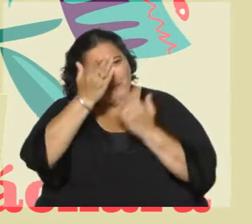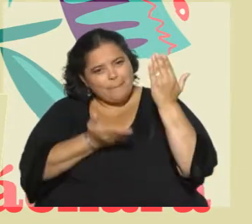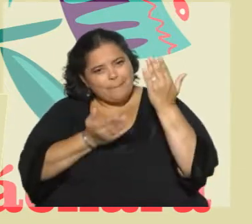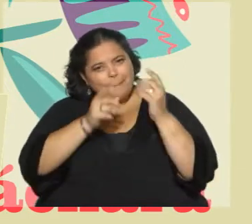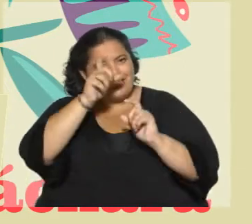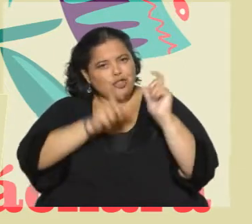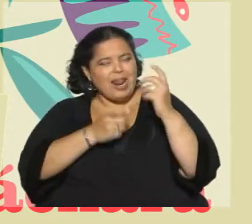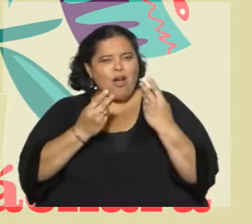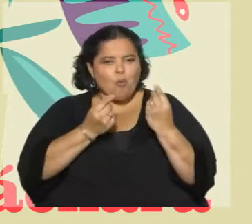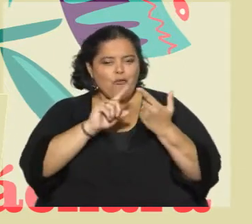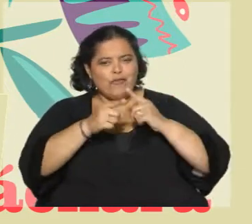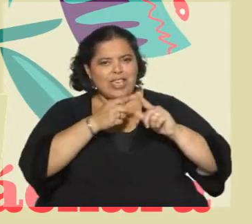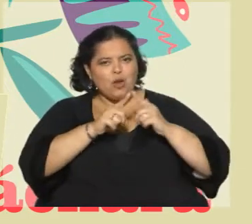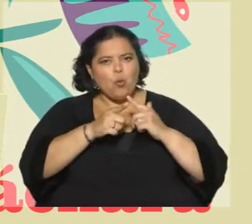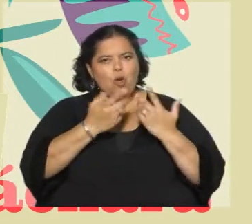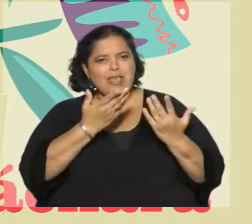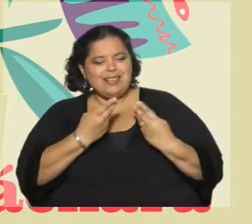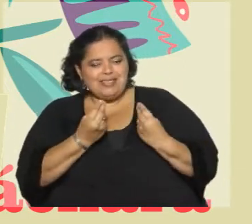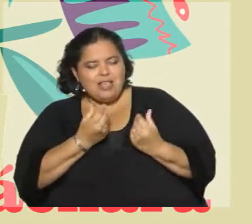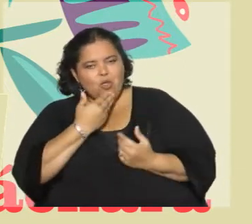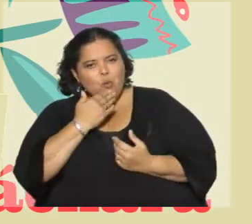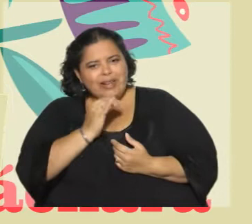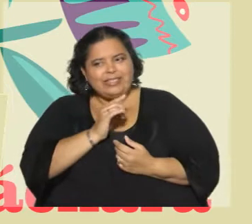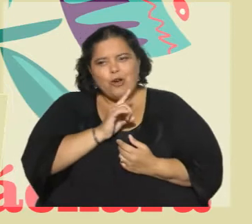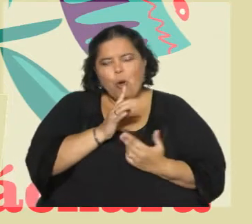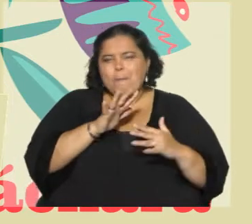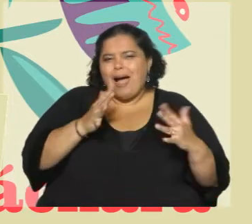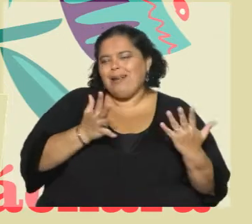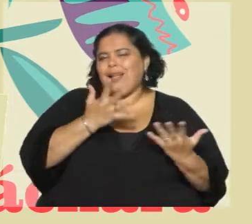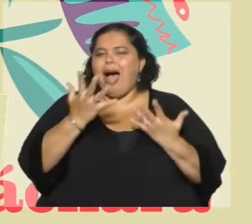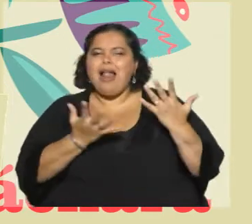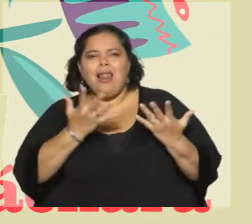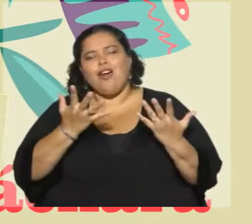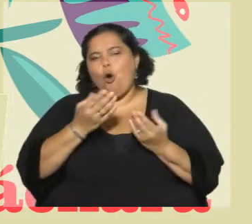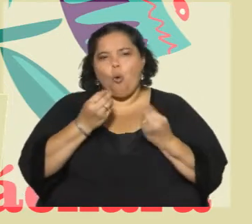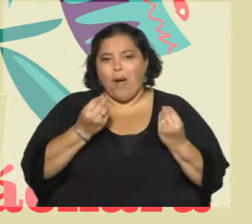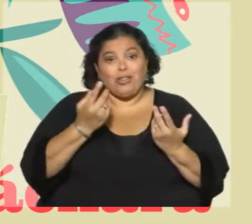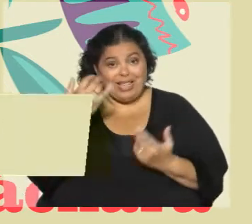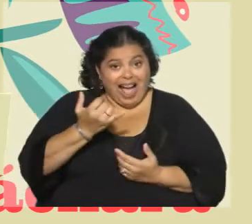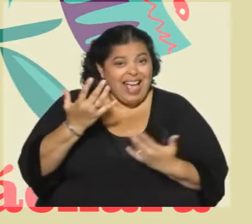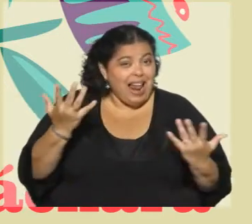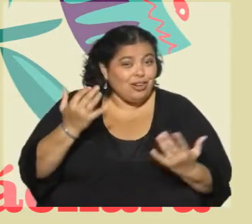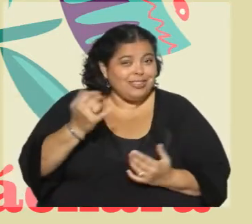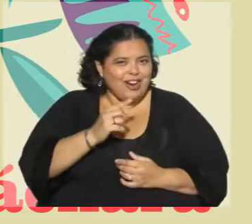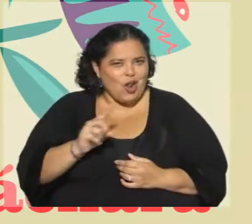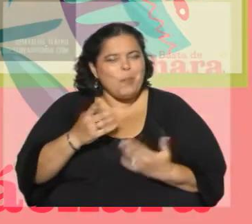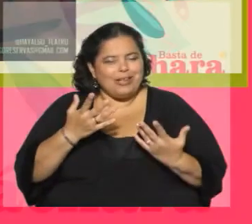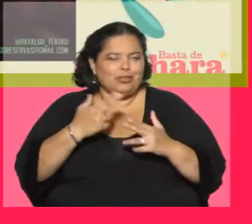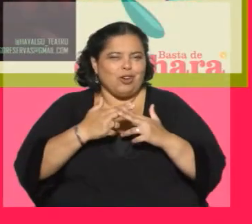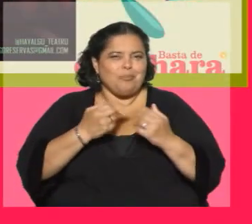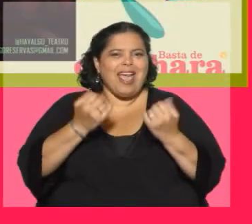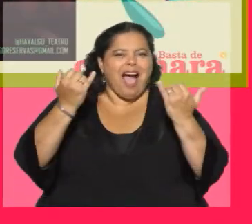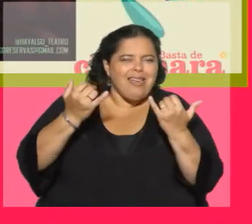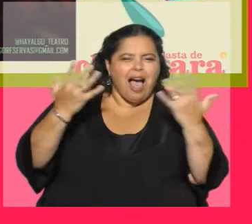sentir y a dudar si hay algo no hay algo está sucediendo algo hablar ahí hay algo no hay algo es como está bien hay que